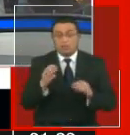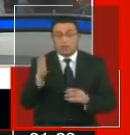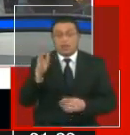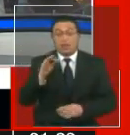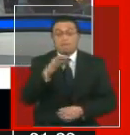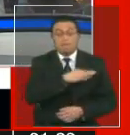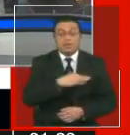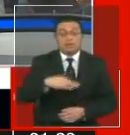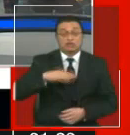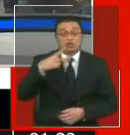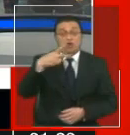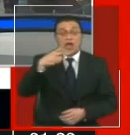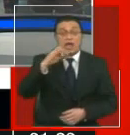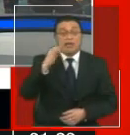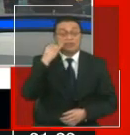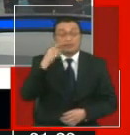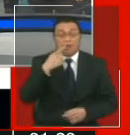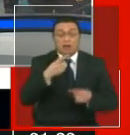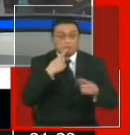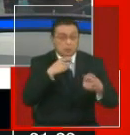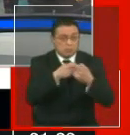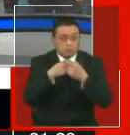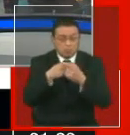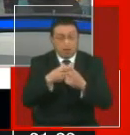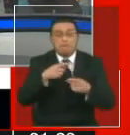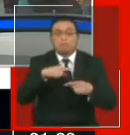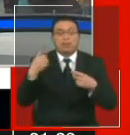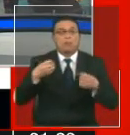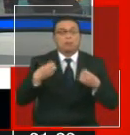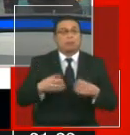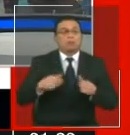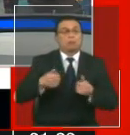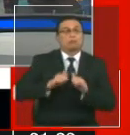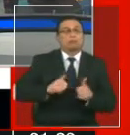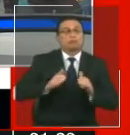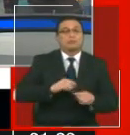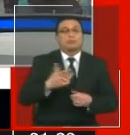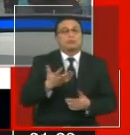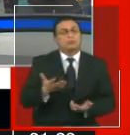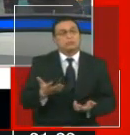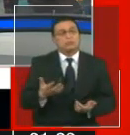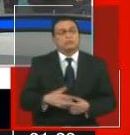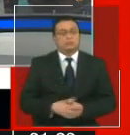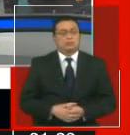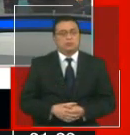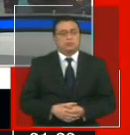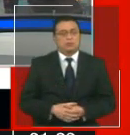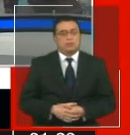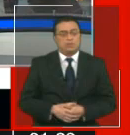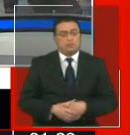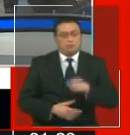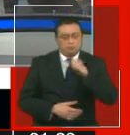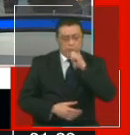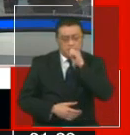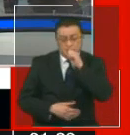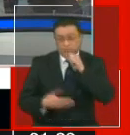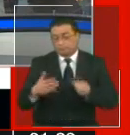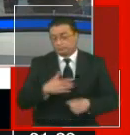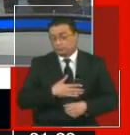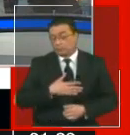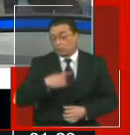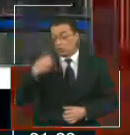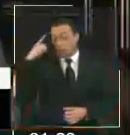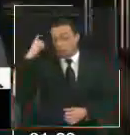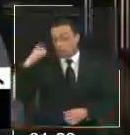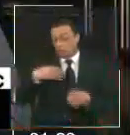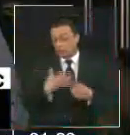Hacienda perdiera una discusión interna como las que legítimamente se dan siempre en los gabinetes, ¿no? Yo creo, Daniel, que si